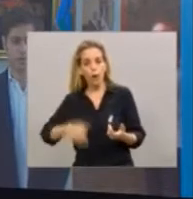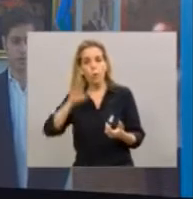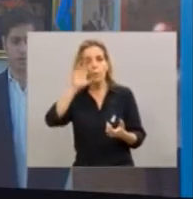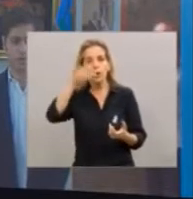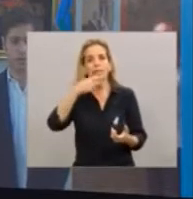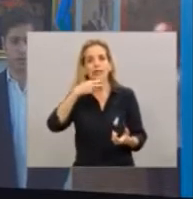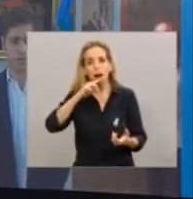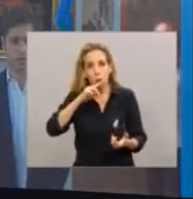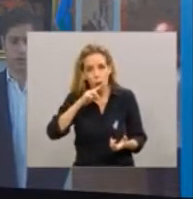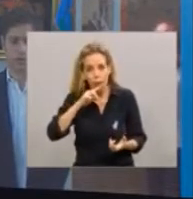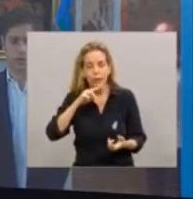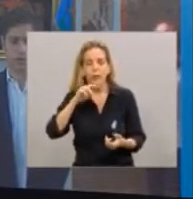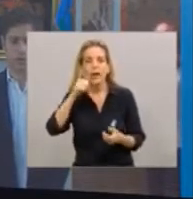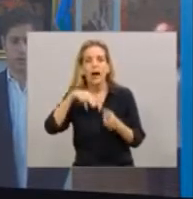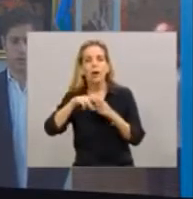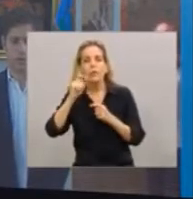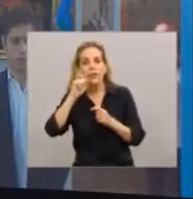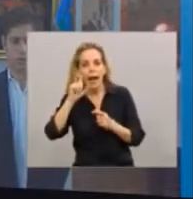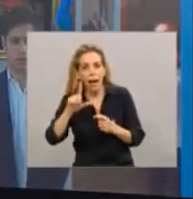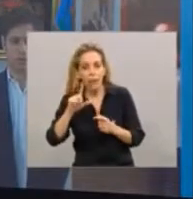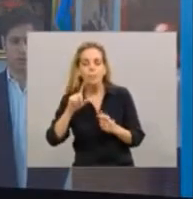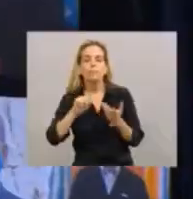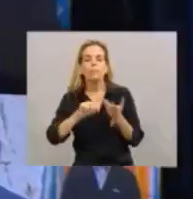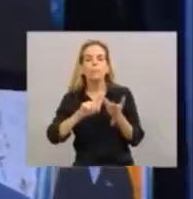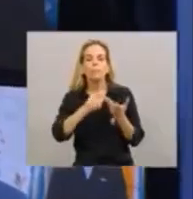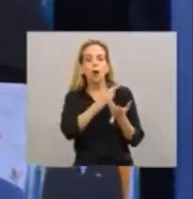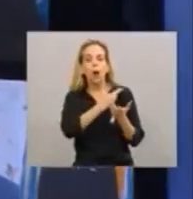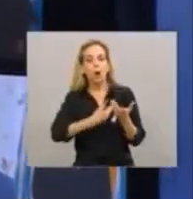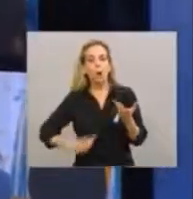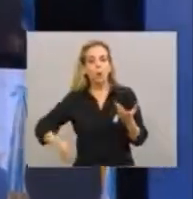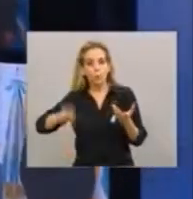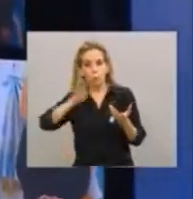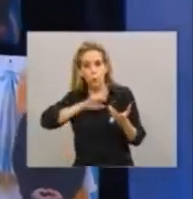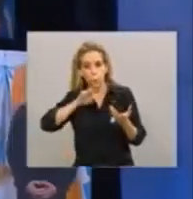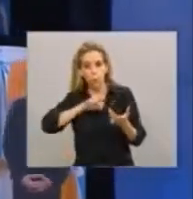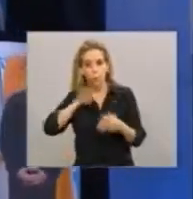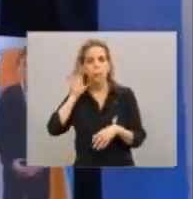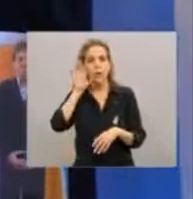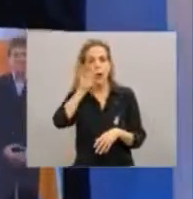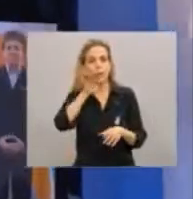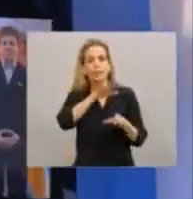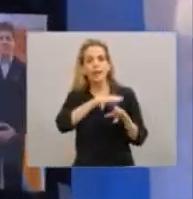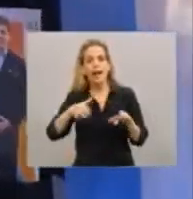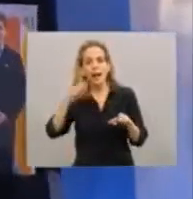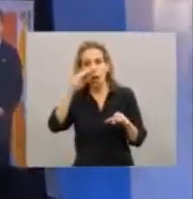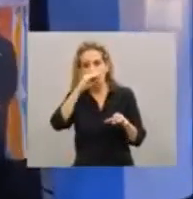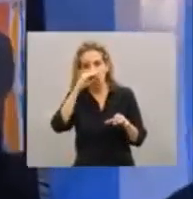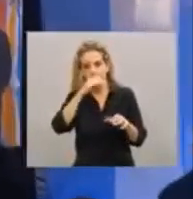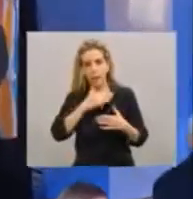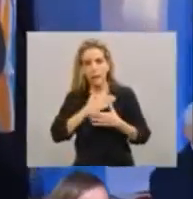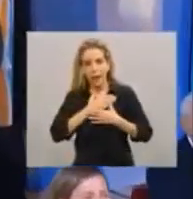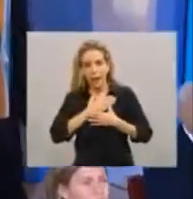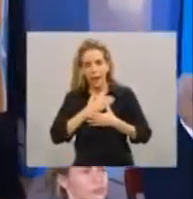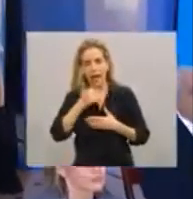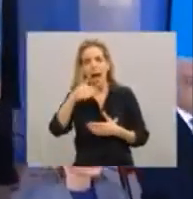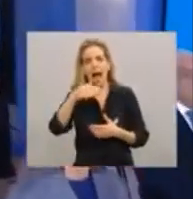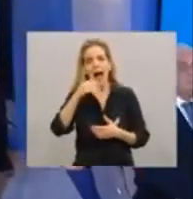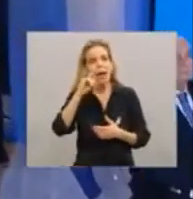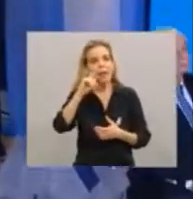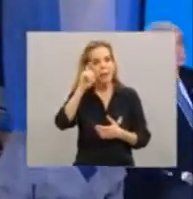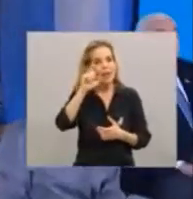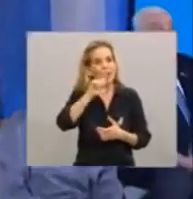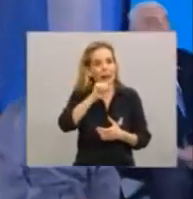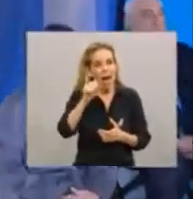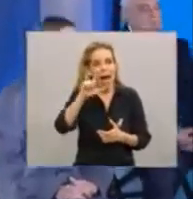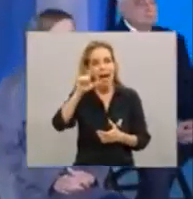sergio uñac está algo la gobernadora de río negro la querida arabela carreras